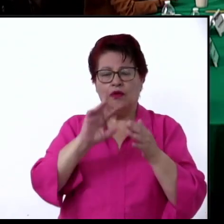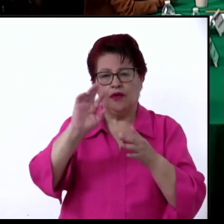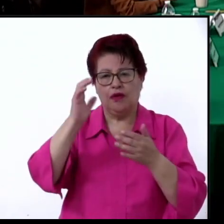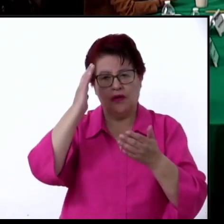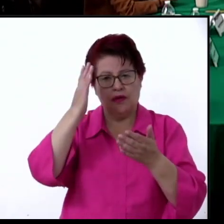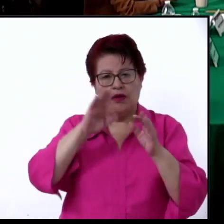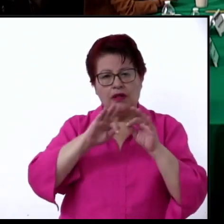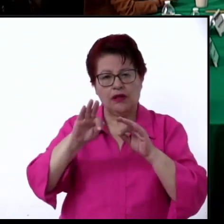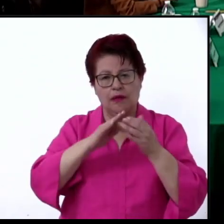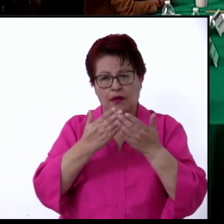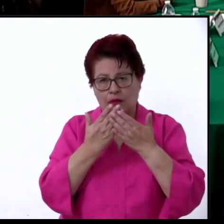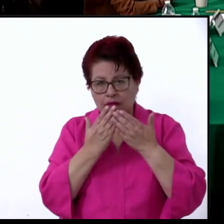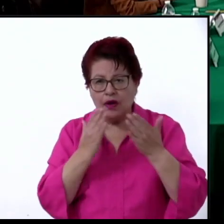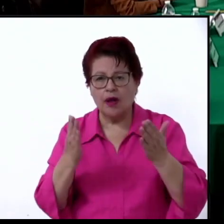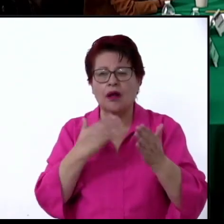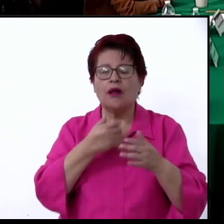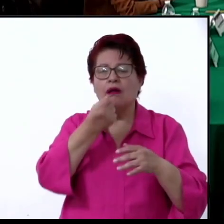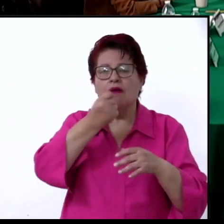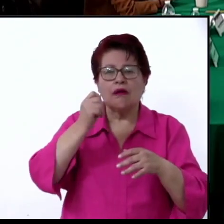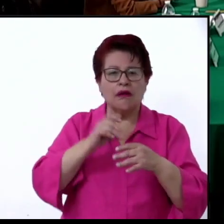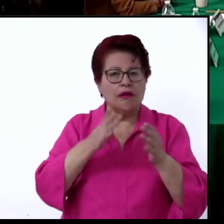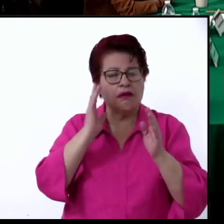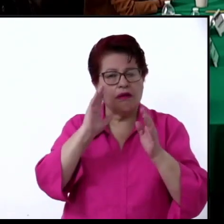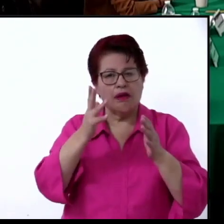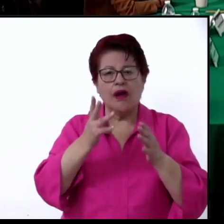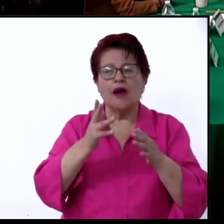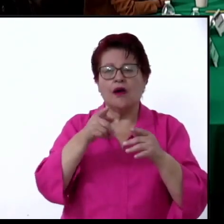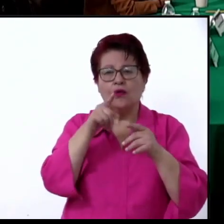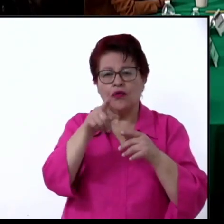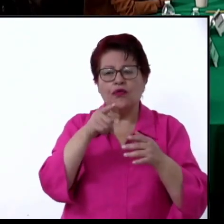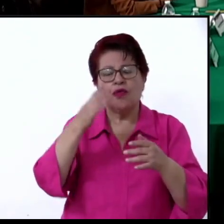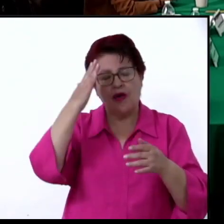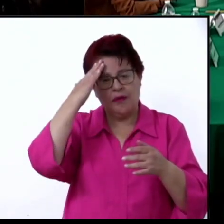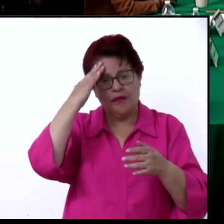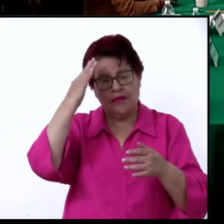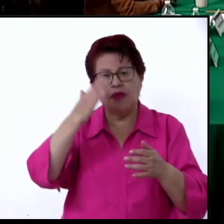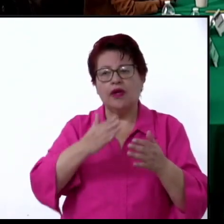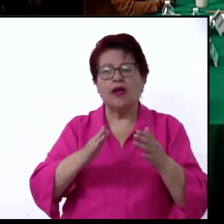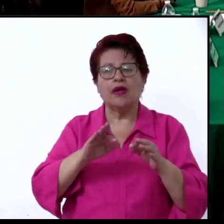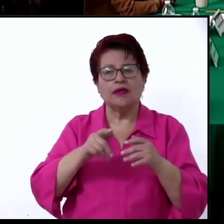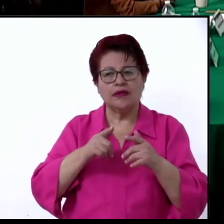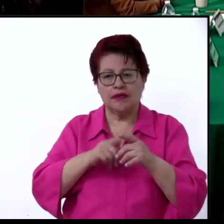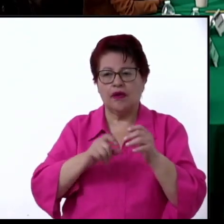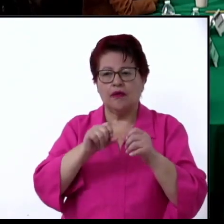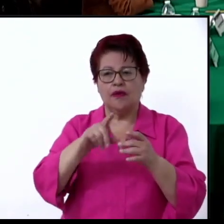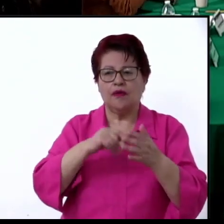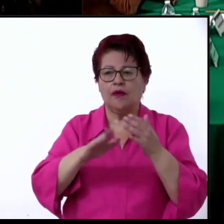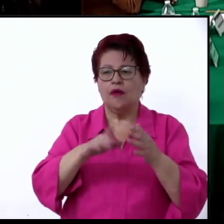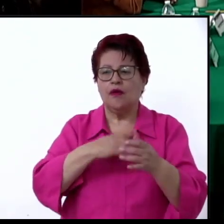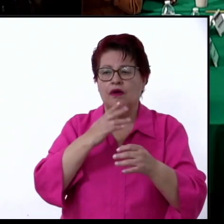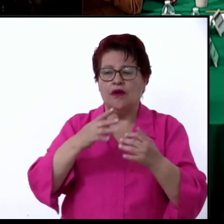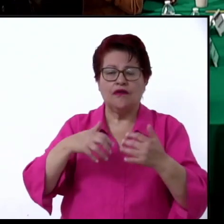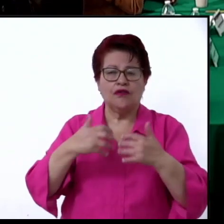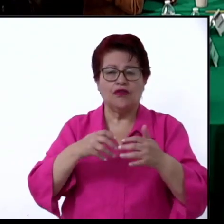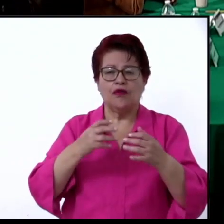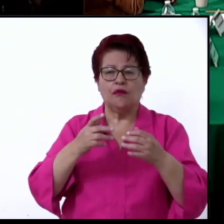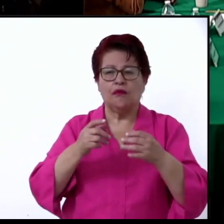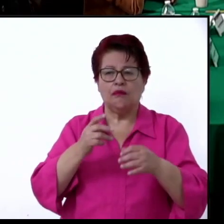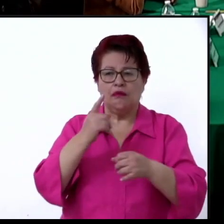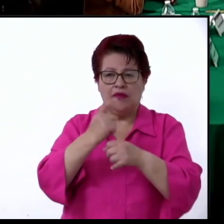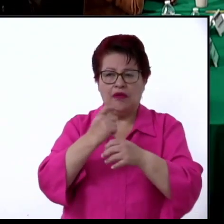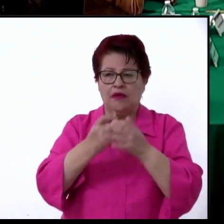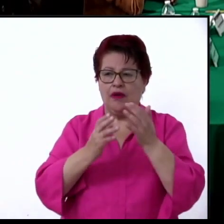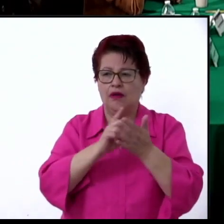reconocer el gran trabajo que tiene la Secretaría a su digno cargo, toda vez que tiene como función principal el proteger los